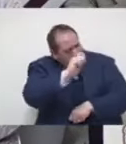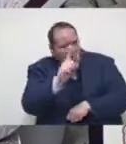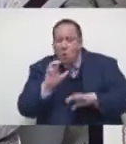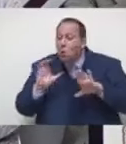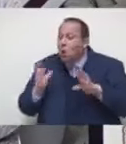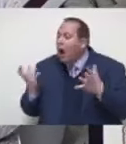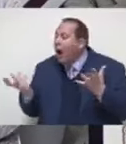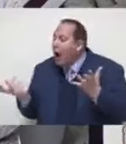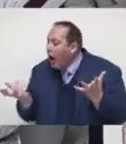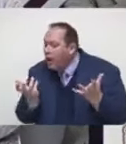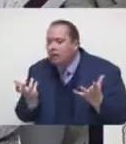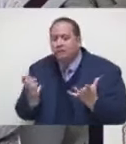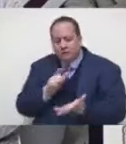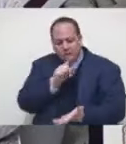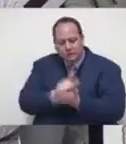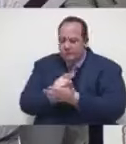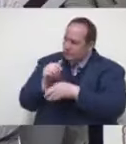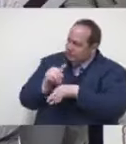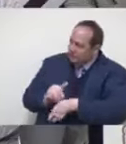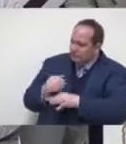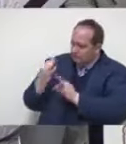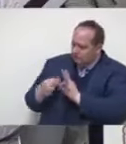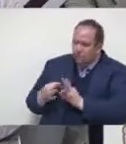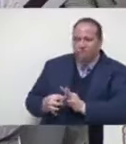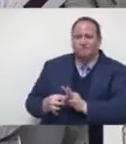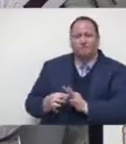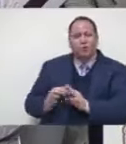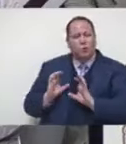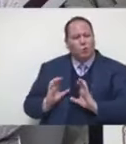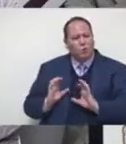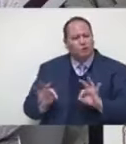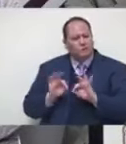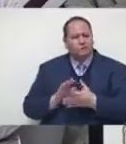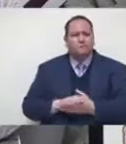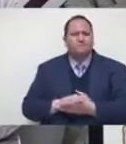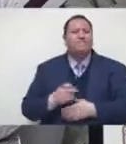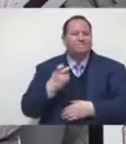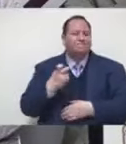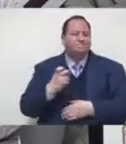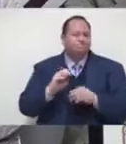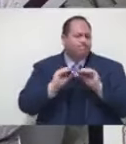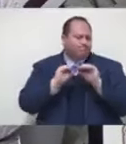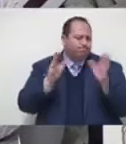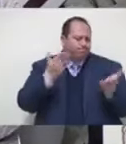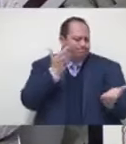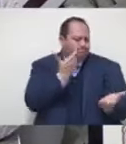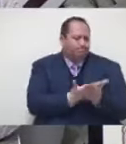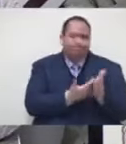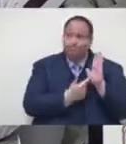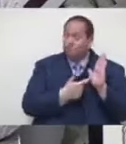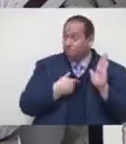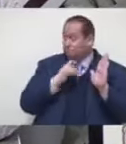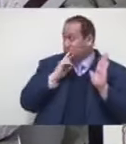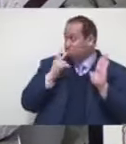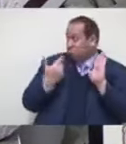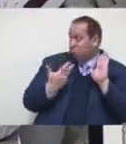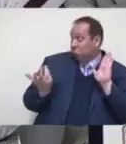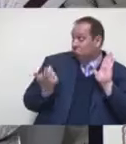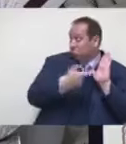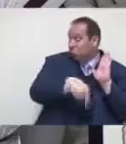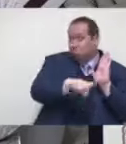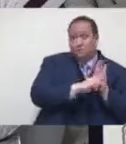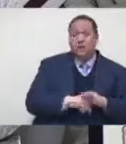cuidadosos en la legalidad de la forma en la que se hacen las cosas. Entonces, eso es lo que tengo bien sustentado, es lo que yo le puedo respaldar, ¿sí? Y